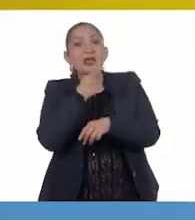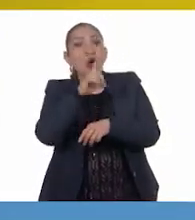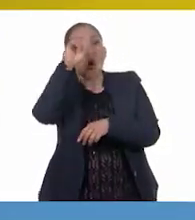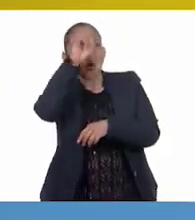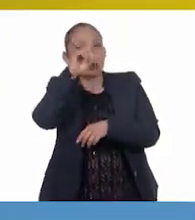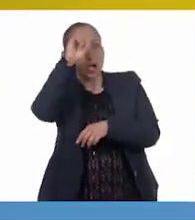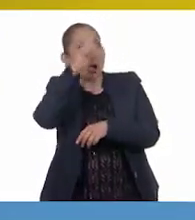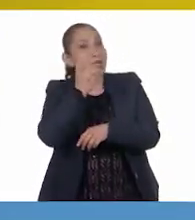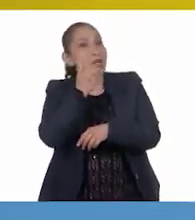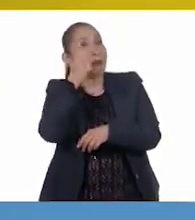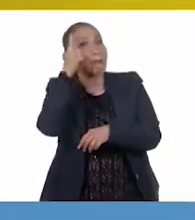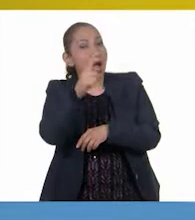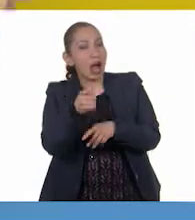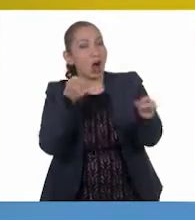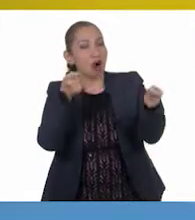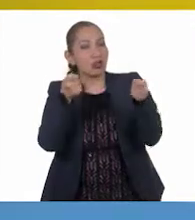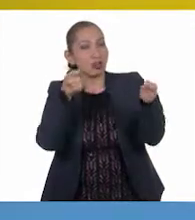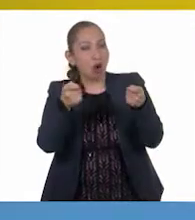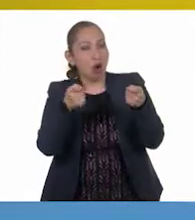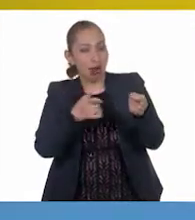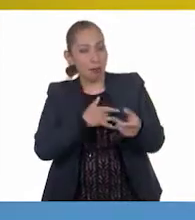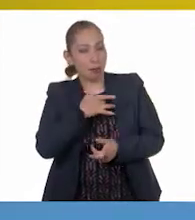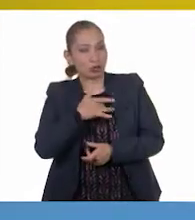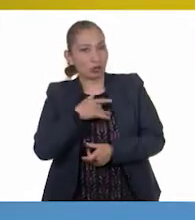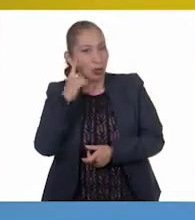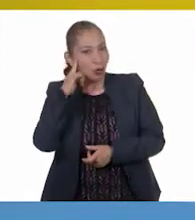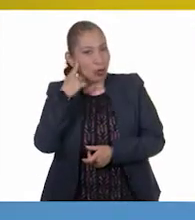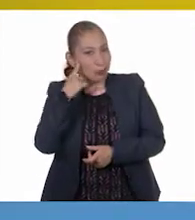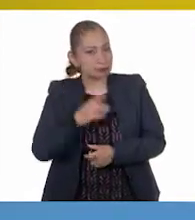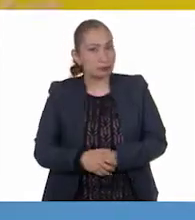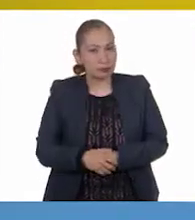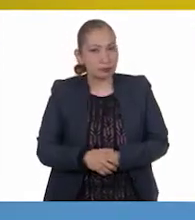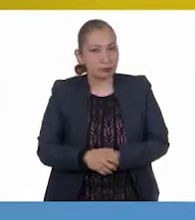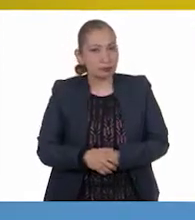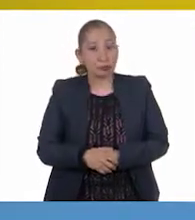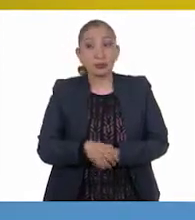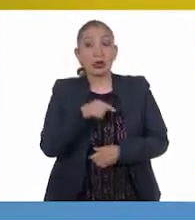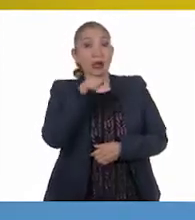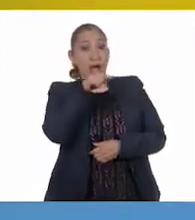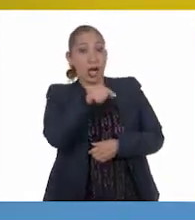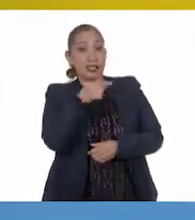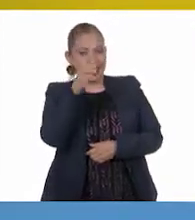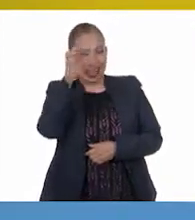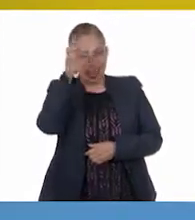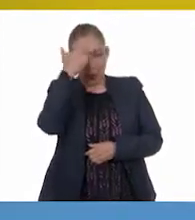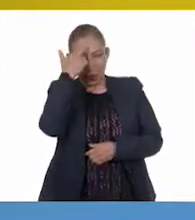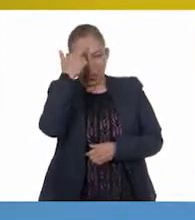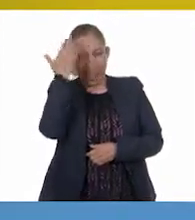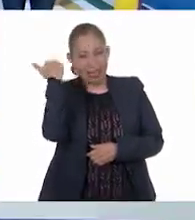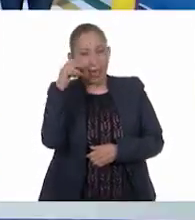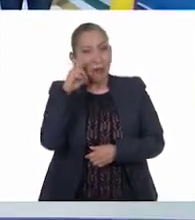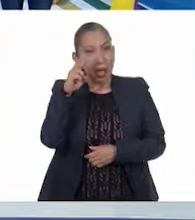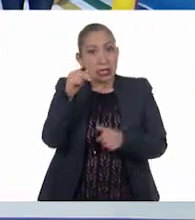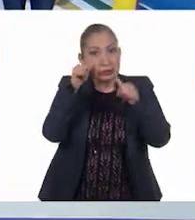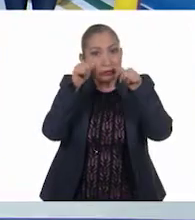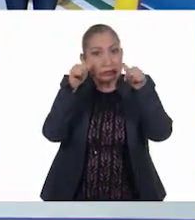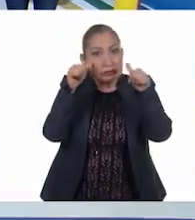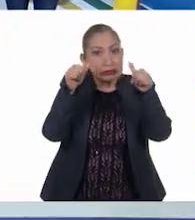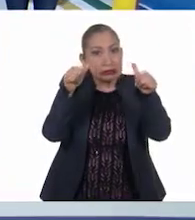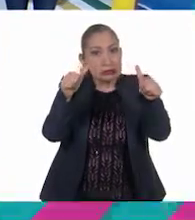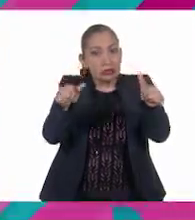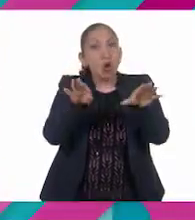consejos ideales para enfrentar esa emoción. Agustín y Carola, ¿Se acuerdan? Vamos a poner